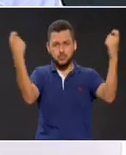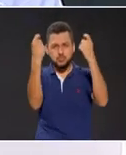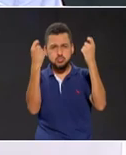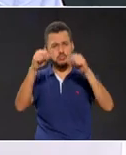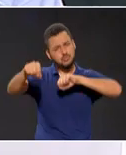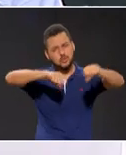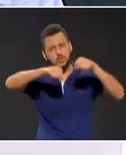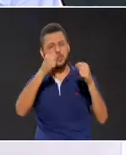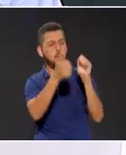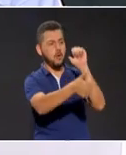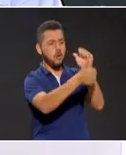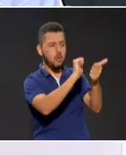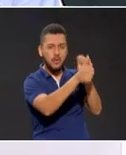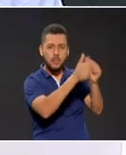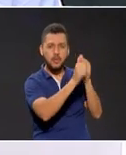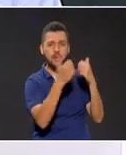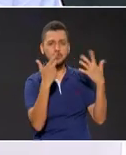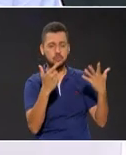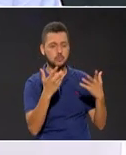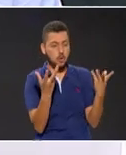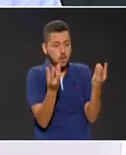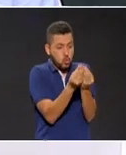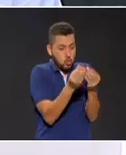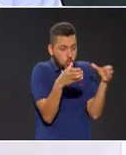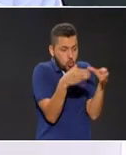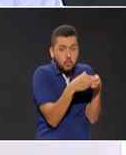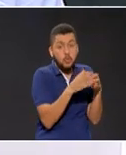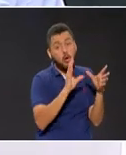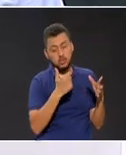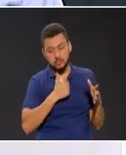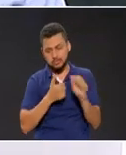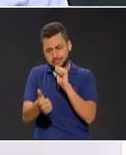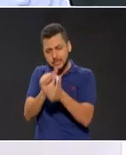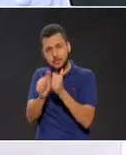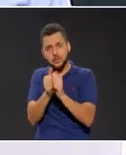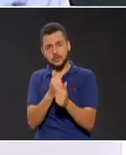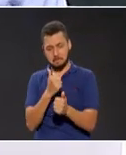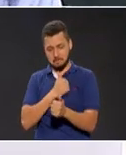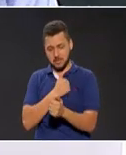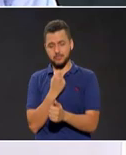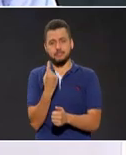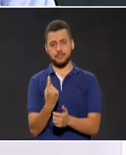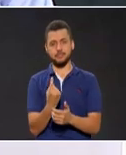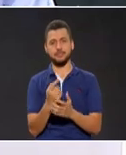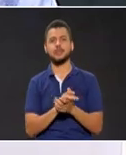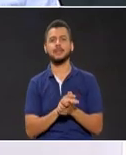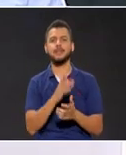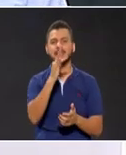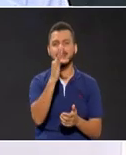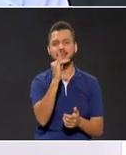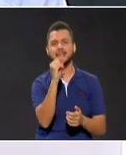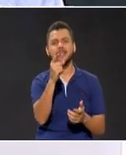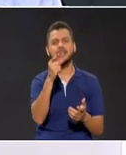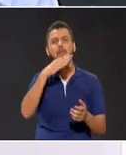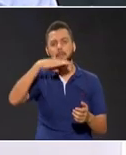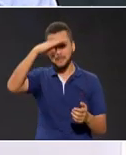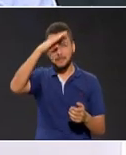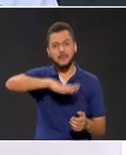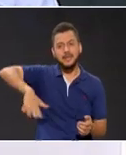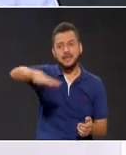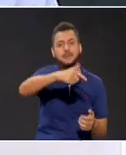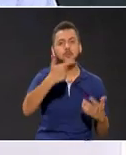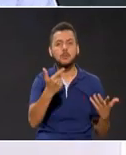deportes, deporte conjunto, deporte individual, y de ahí encontramos una especificidad muy grande que era el Team Medellín. Identificar 150